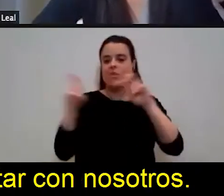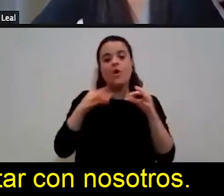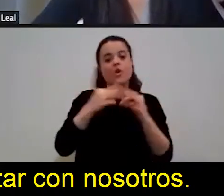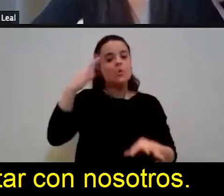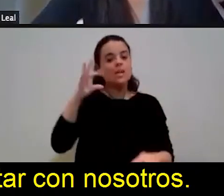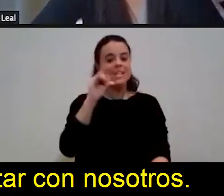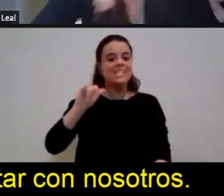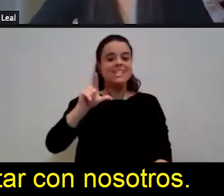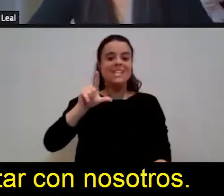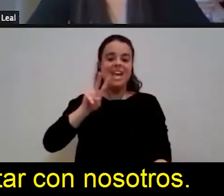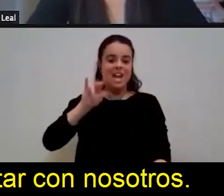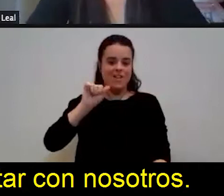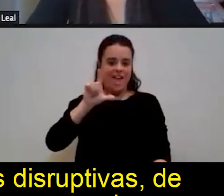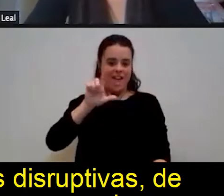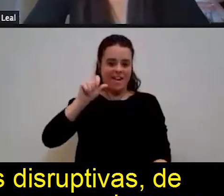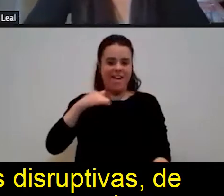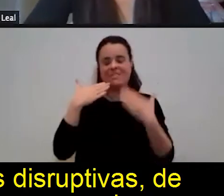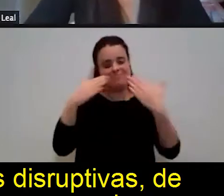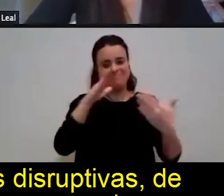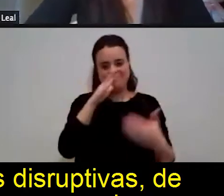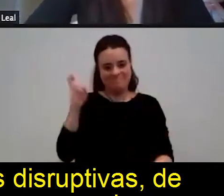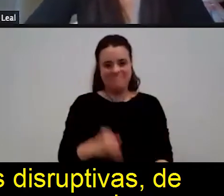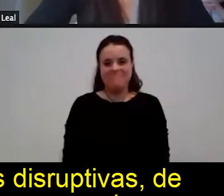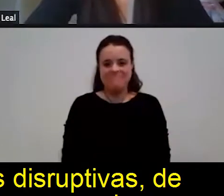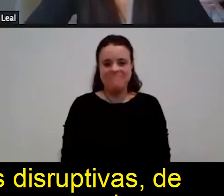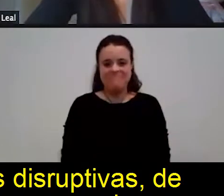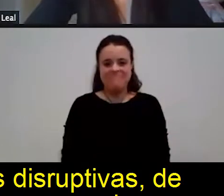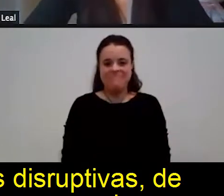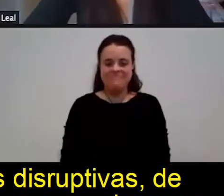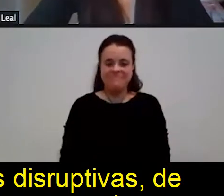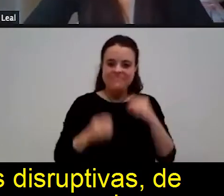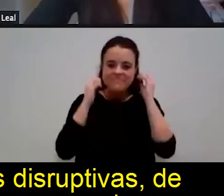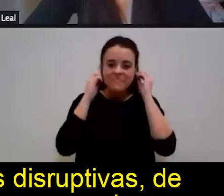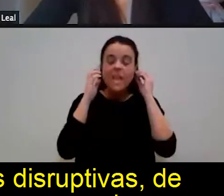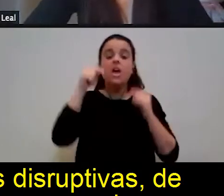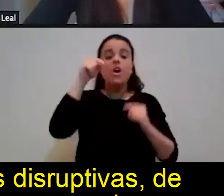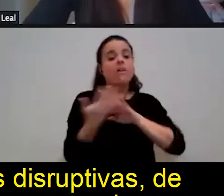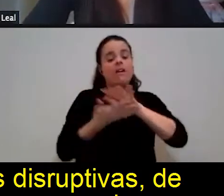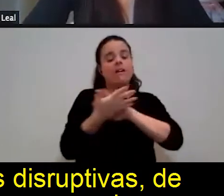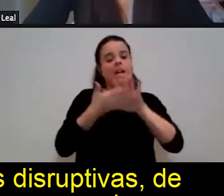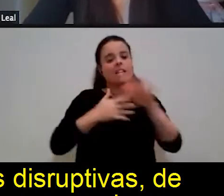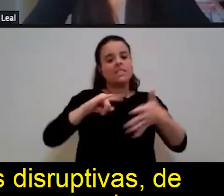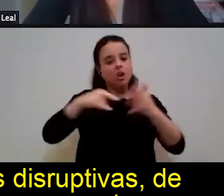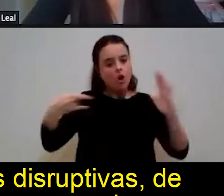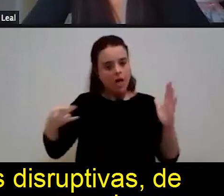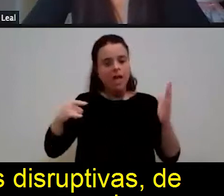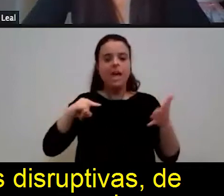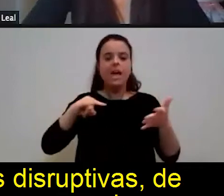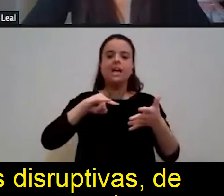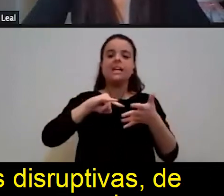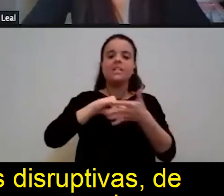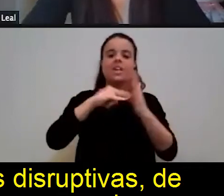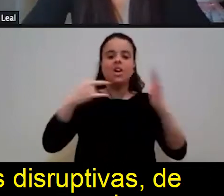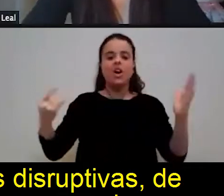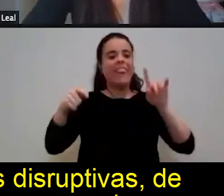Leal. Muchísimas gracias, Silvia, por estar con nosotros. Hoy Nada, vamos a hablar de tecnología, de tecnologías disruptivas,